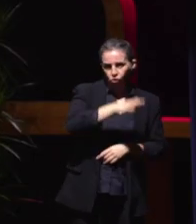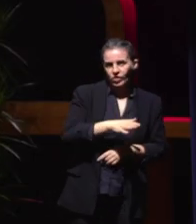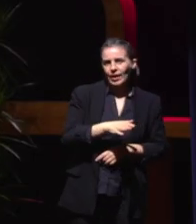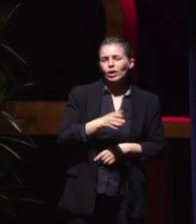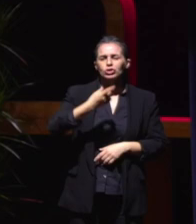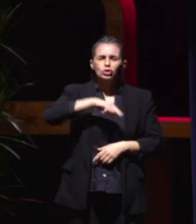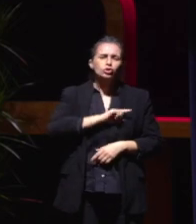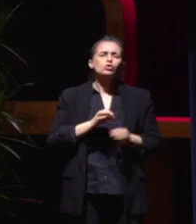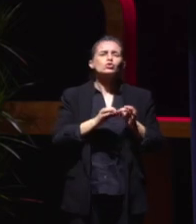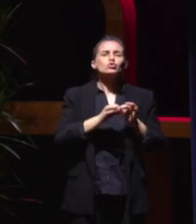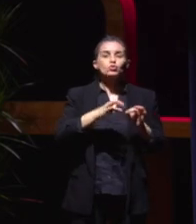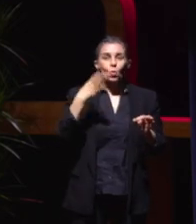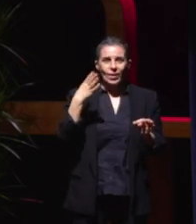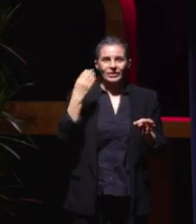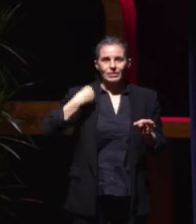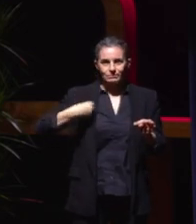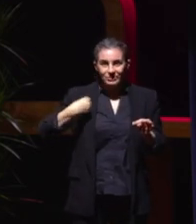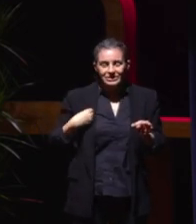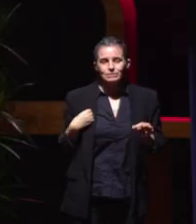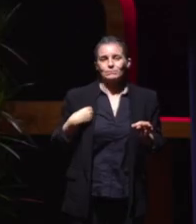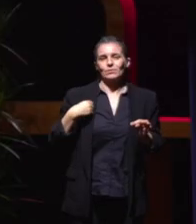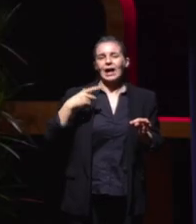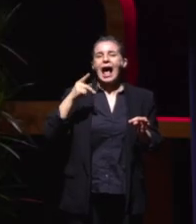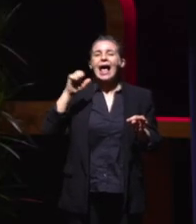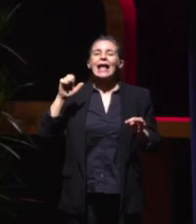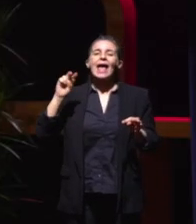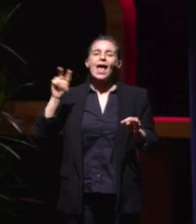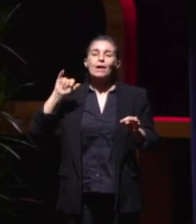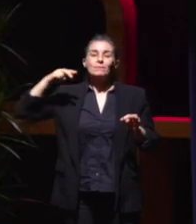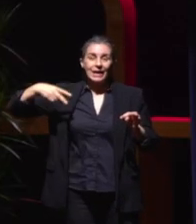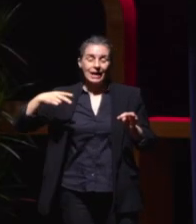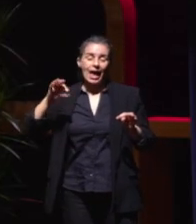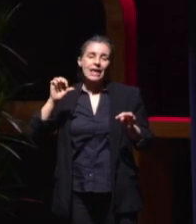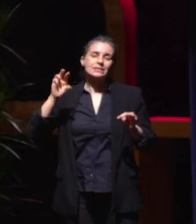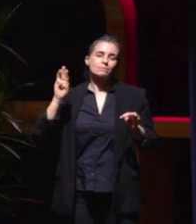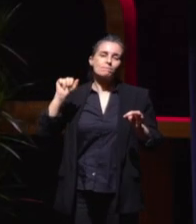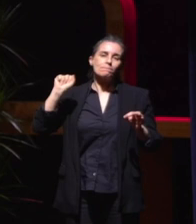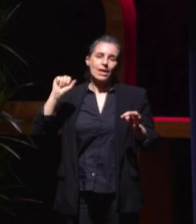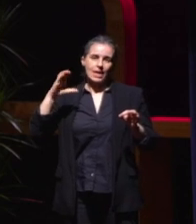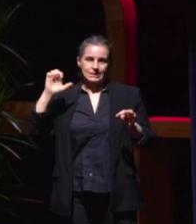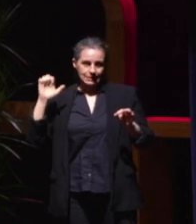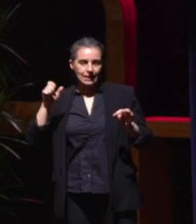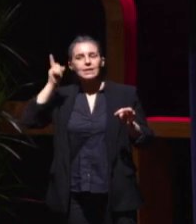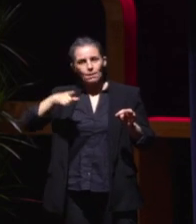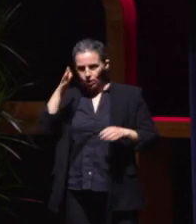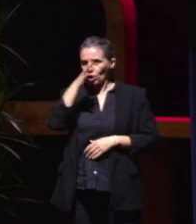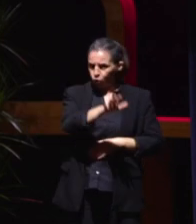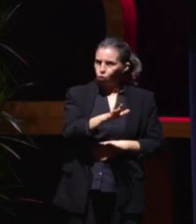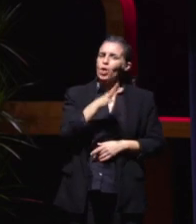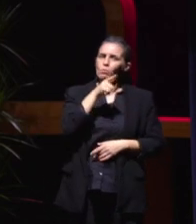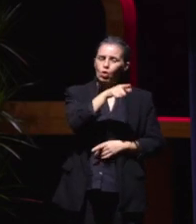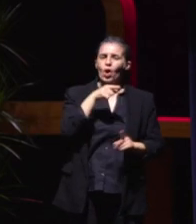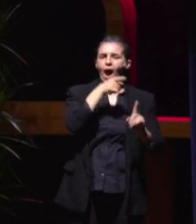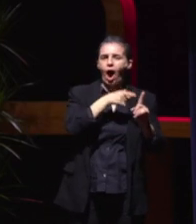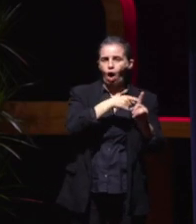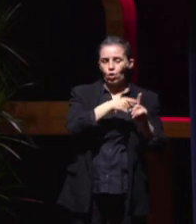de que a Kevin Space también lo denuncian por acoso con lo cual es un poco como lo de yedes